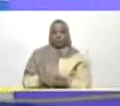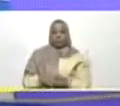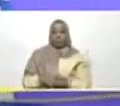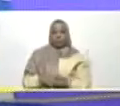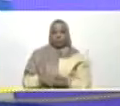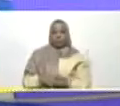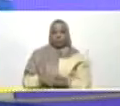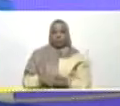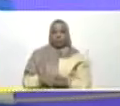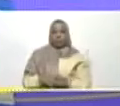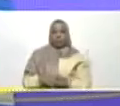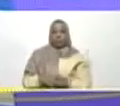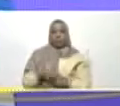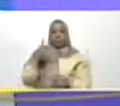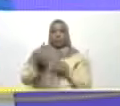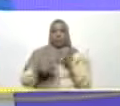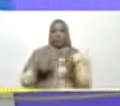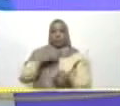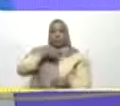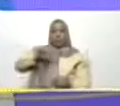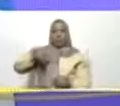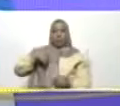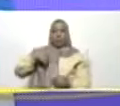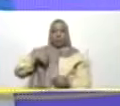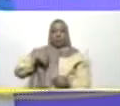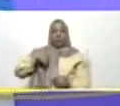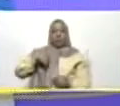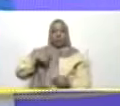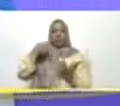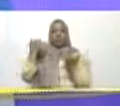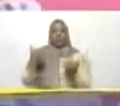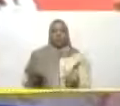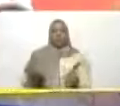vamos a trabajarla